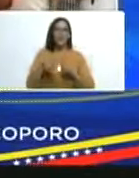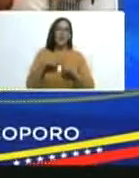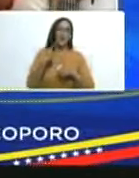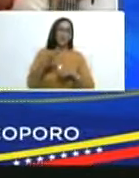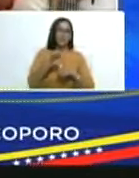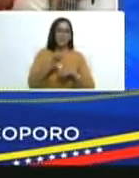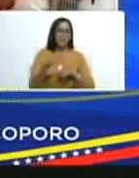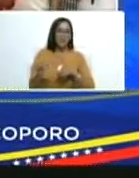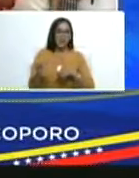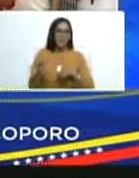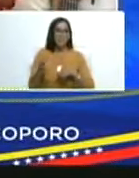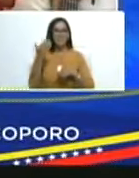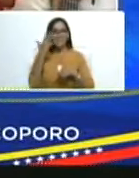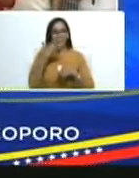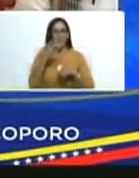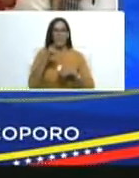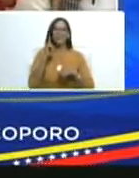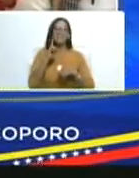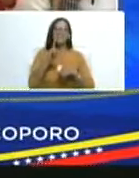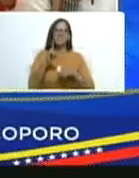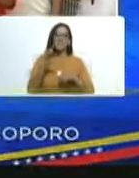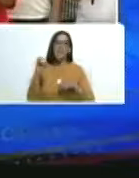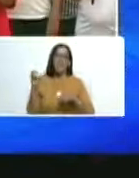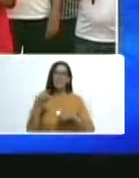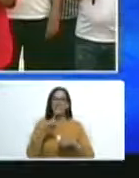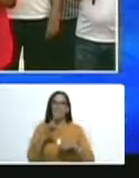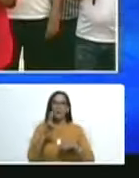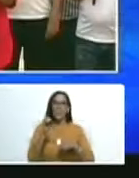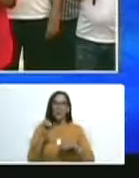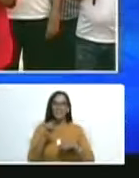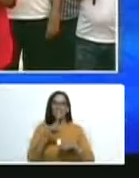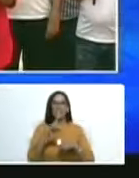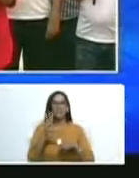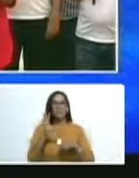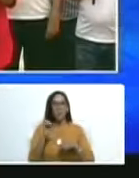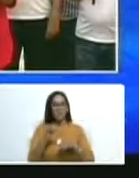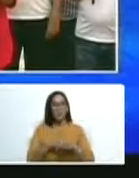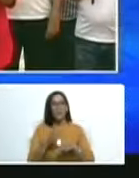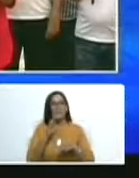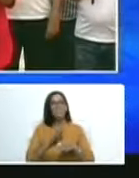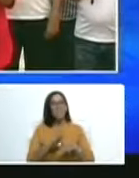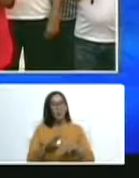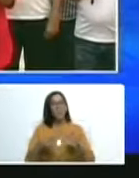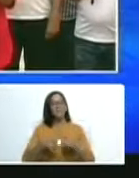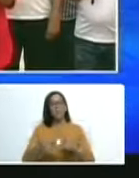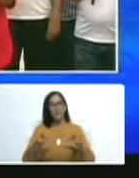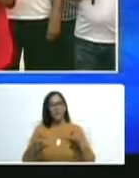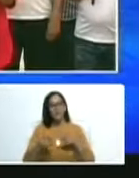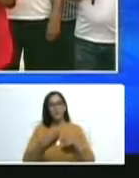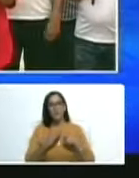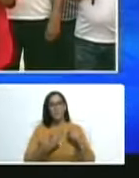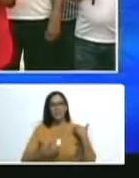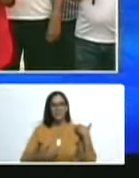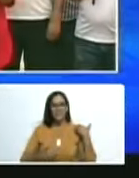semana seremos 100, 120, 150, porque estamos en condiciones, presidente, de